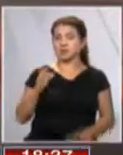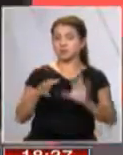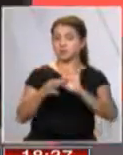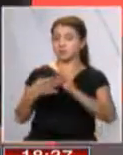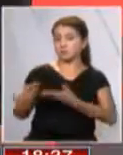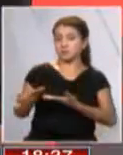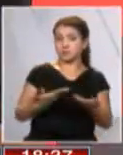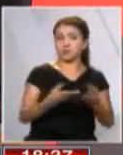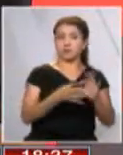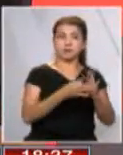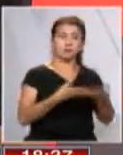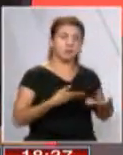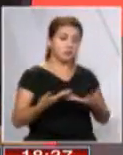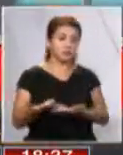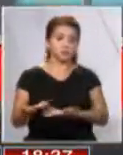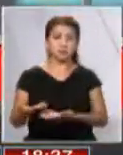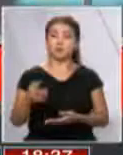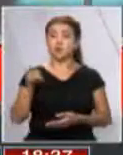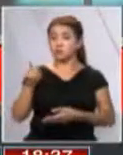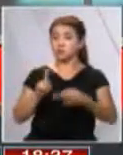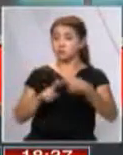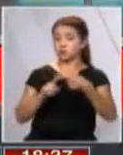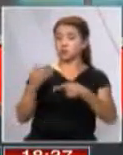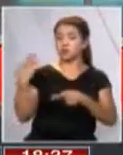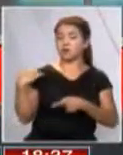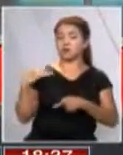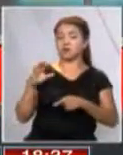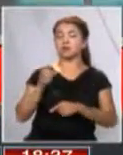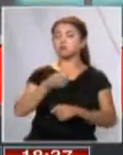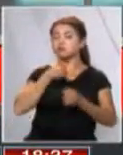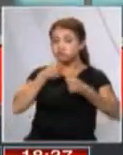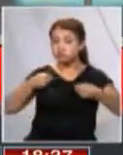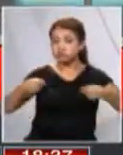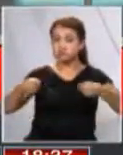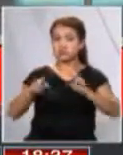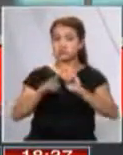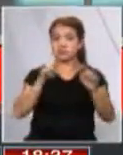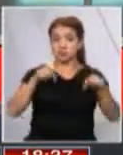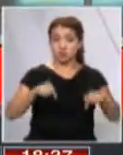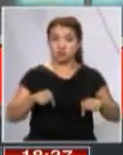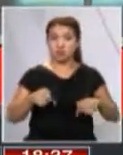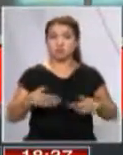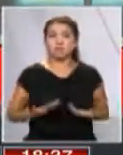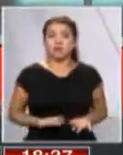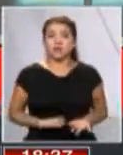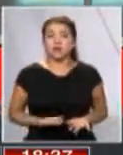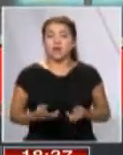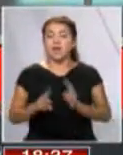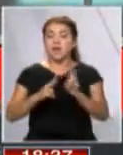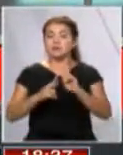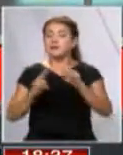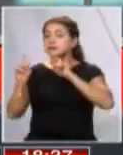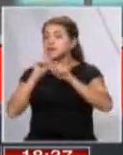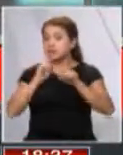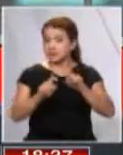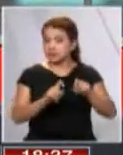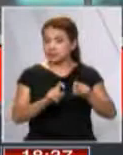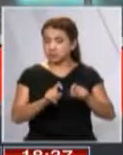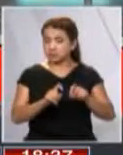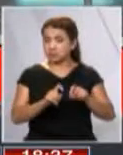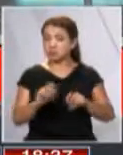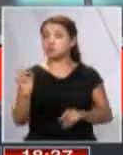gracias que fue la invitación loreto usted participó de esta conferencia de prensa que se realizó hoy para precisamente realizar esta crítica